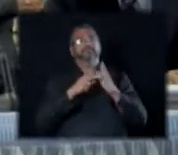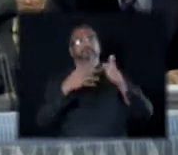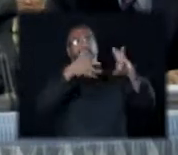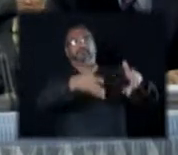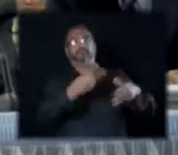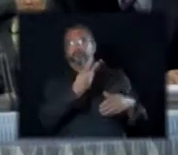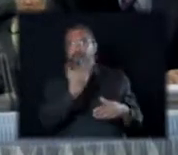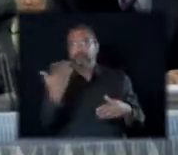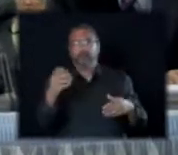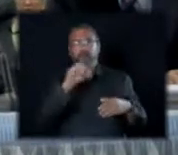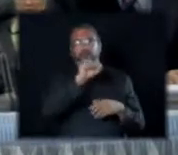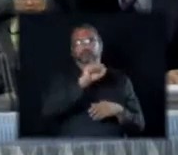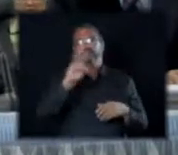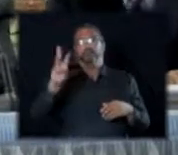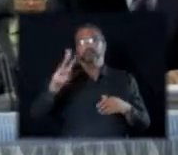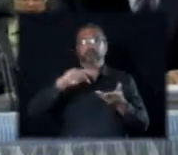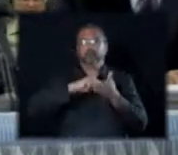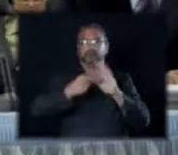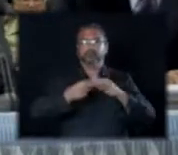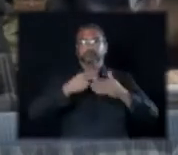dejé